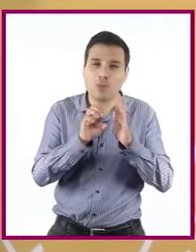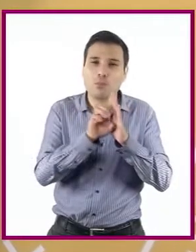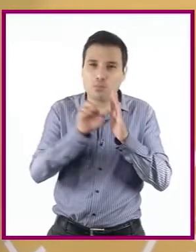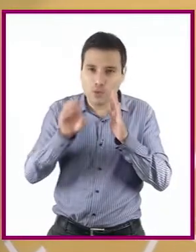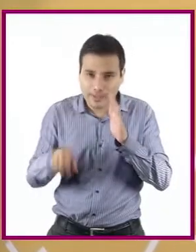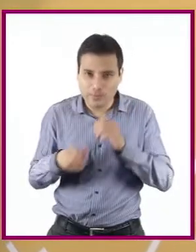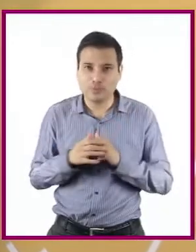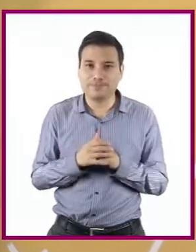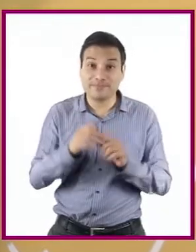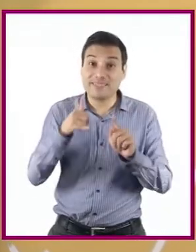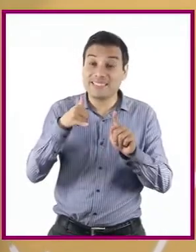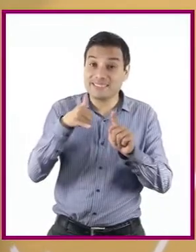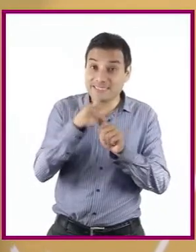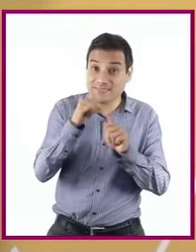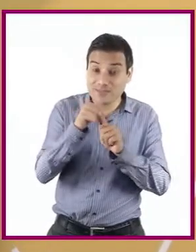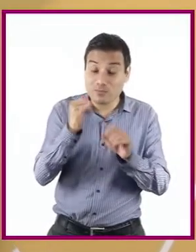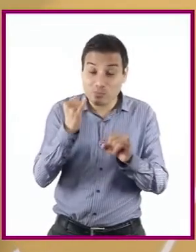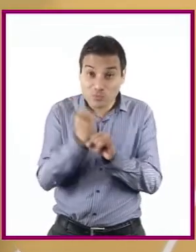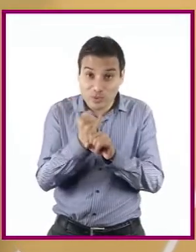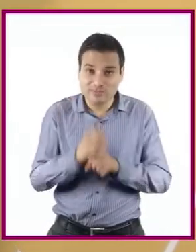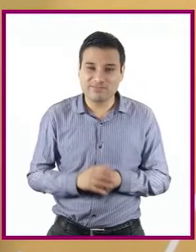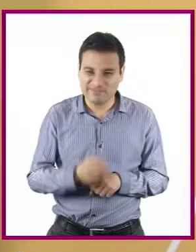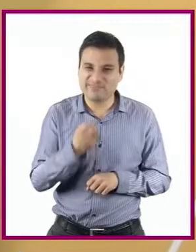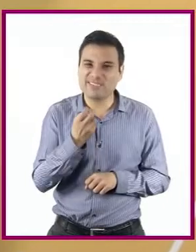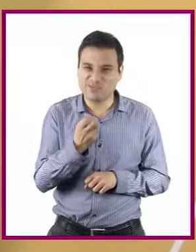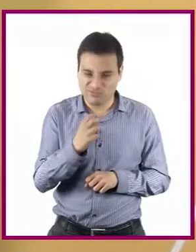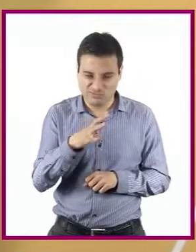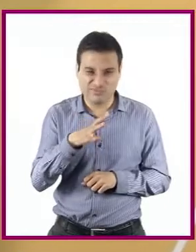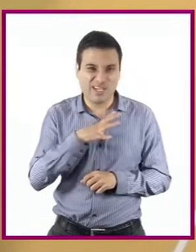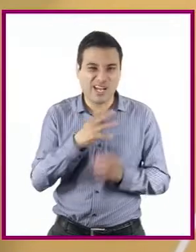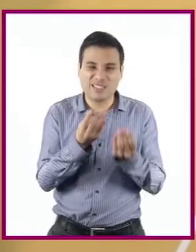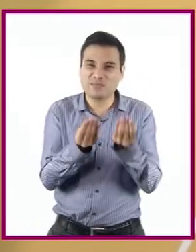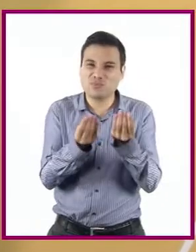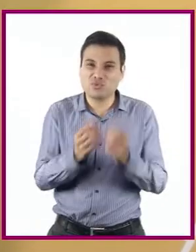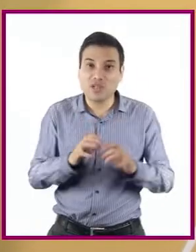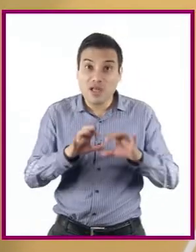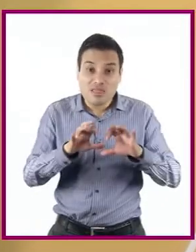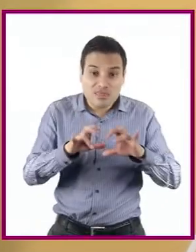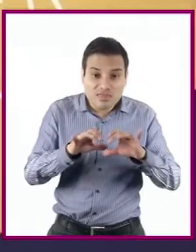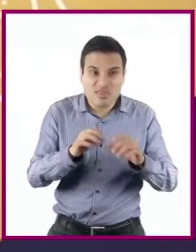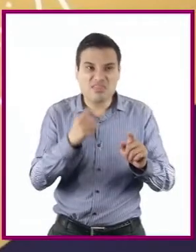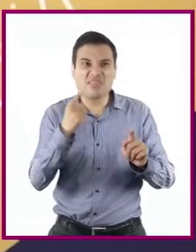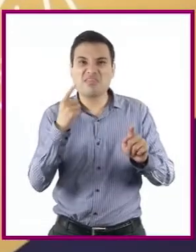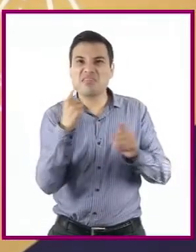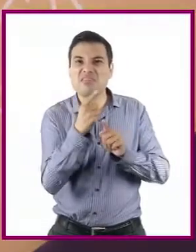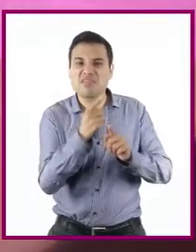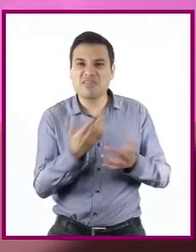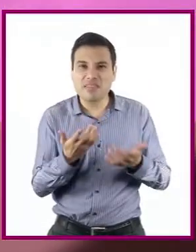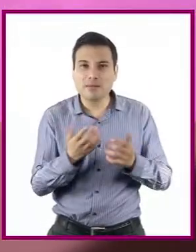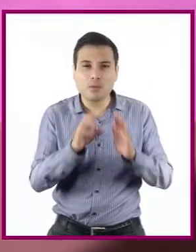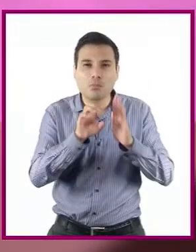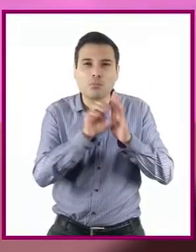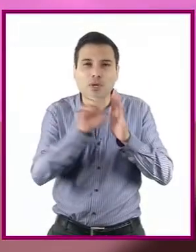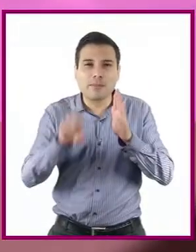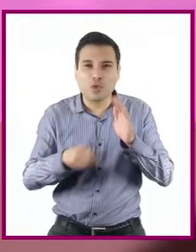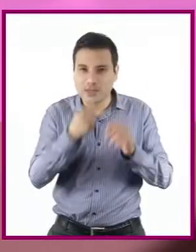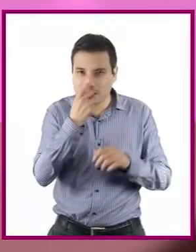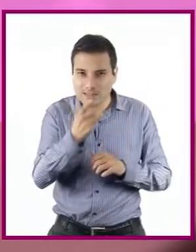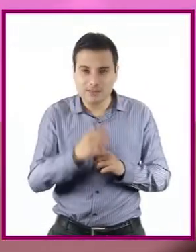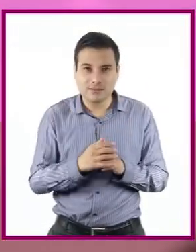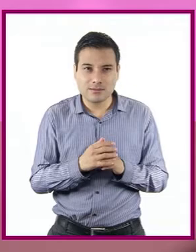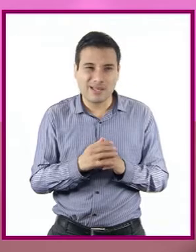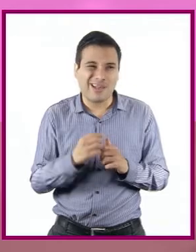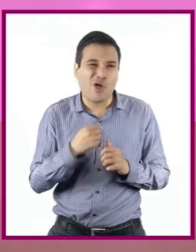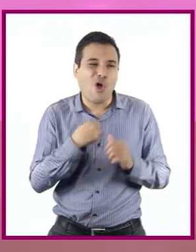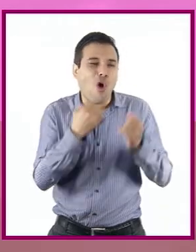el ciberbullying es un tipo de discriminación digital que se escuda en pretextos como ¿no es en serio lo que digo?